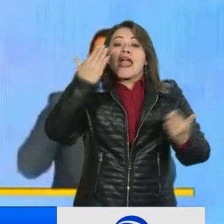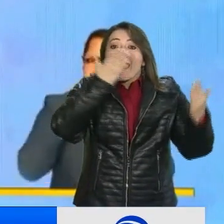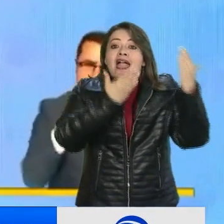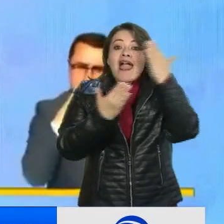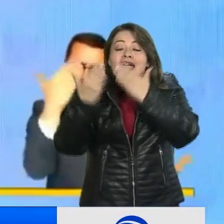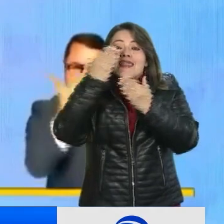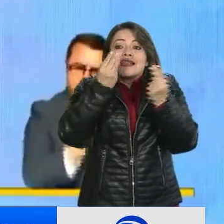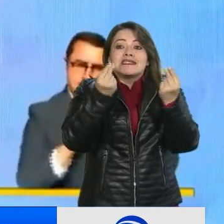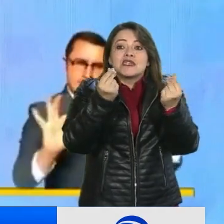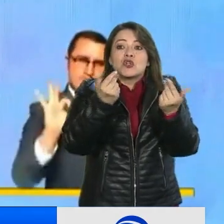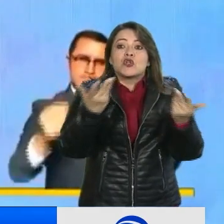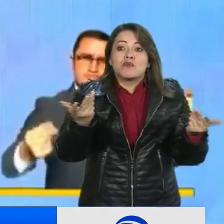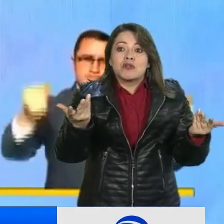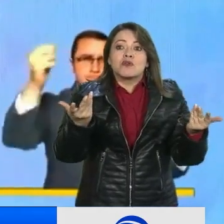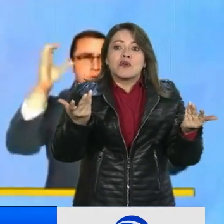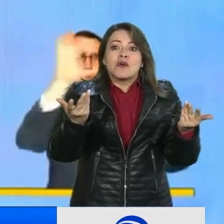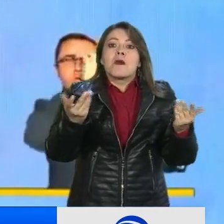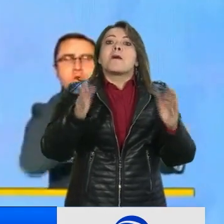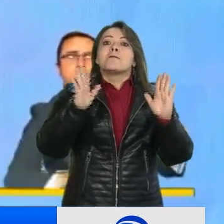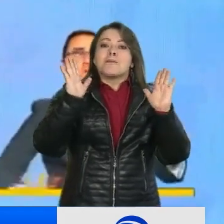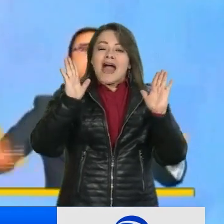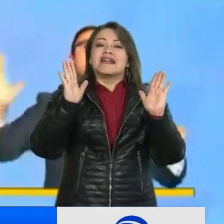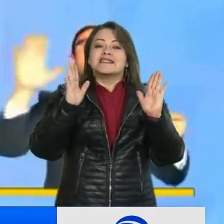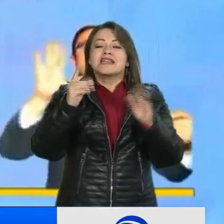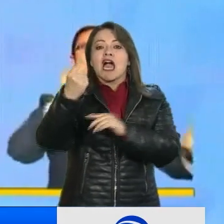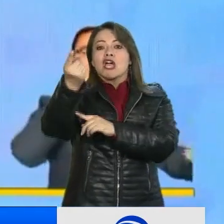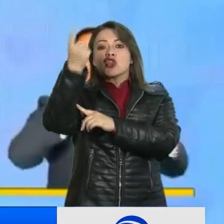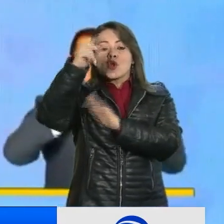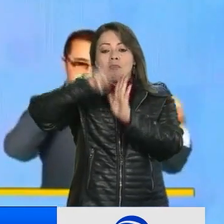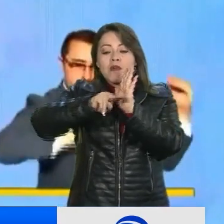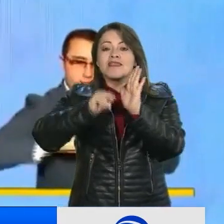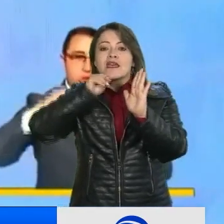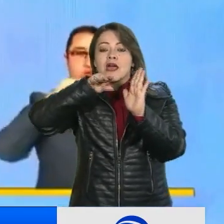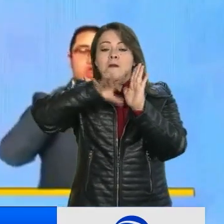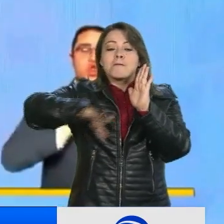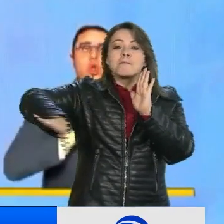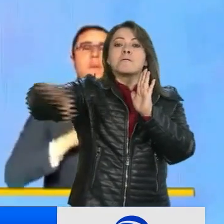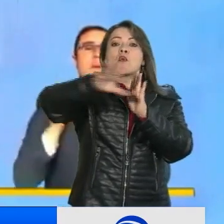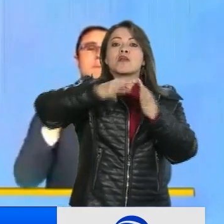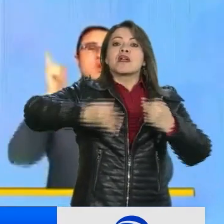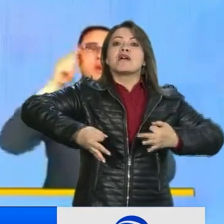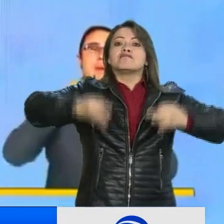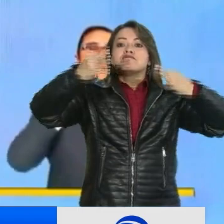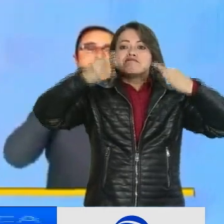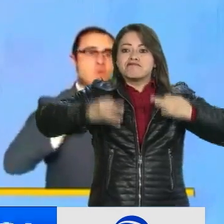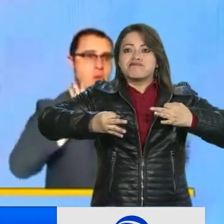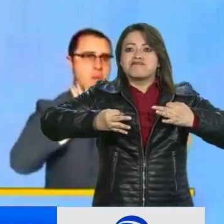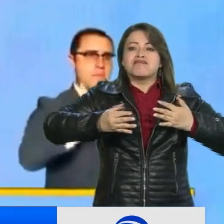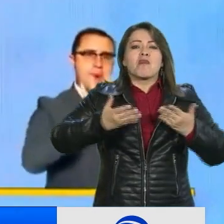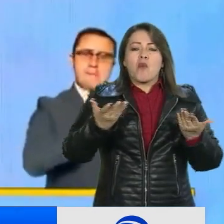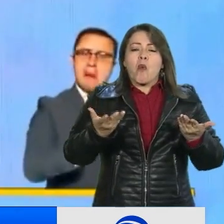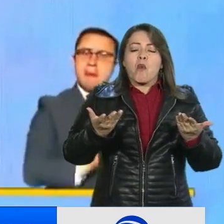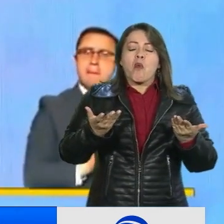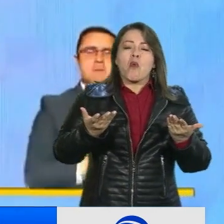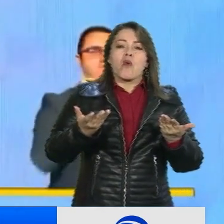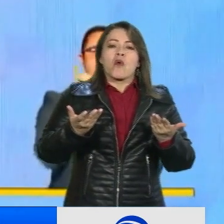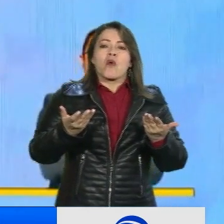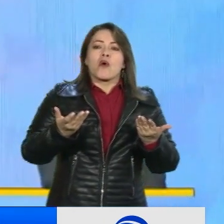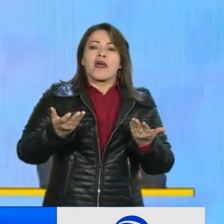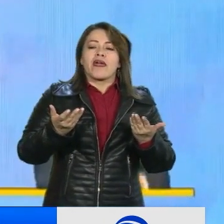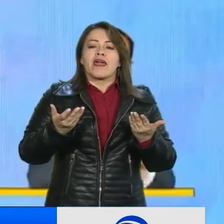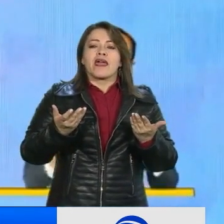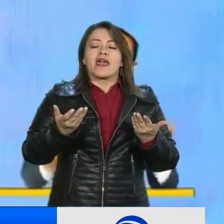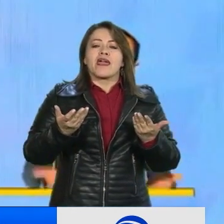económico, precisamente para que la política pública tenga acierto,